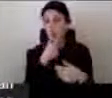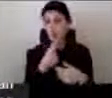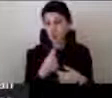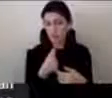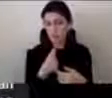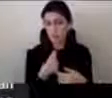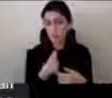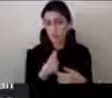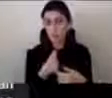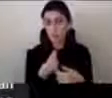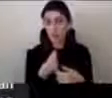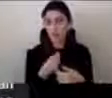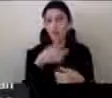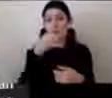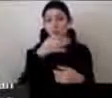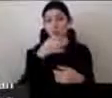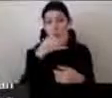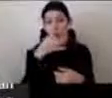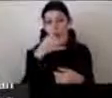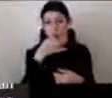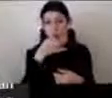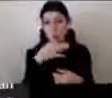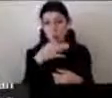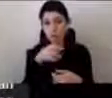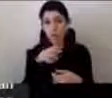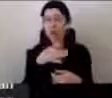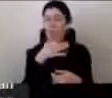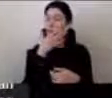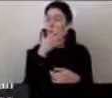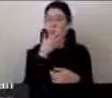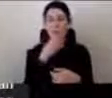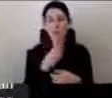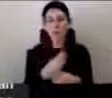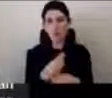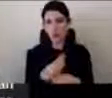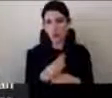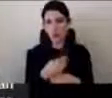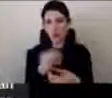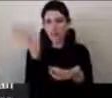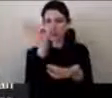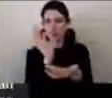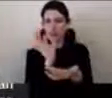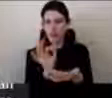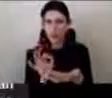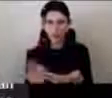motor de la partida y además tiene una belleza increíble en sus ilustraciones.